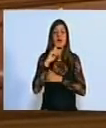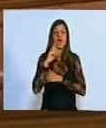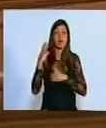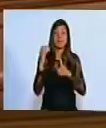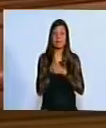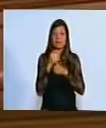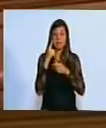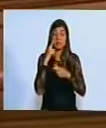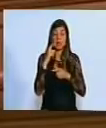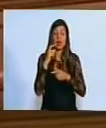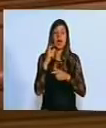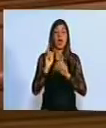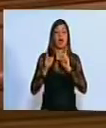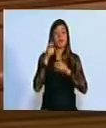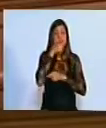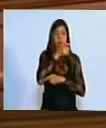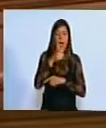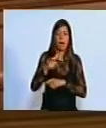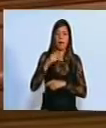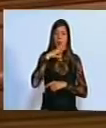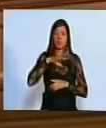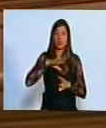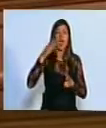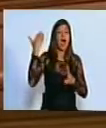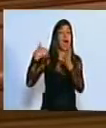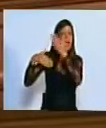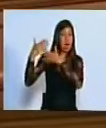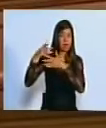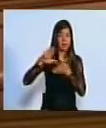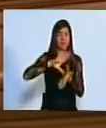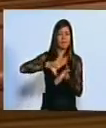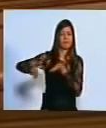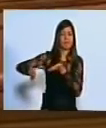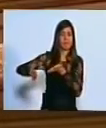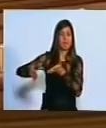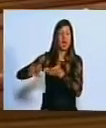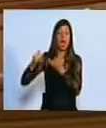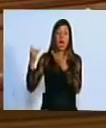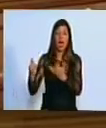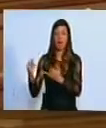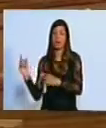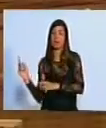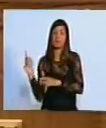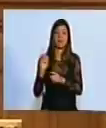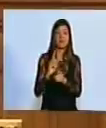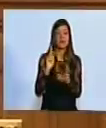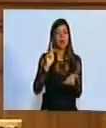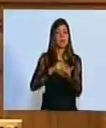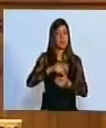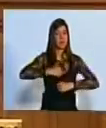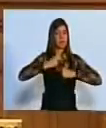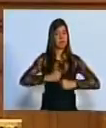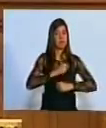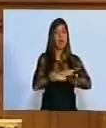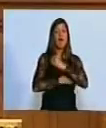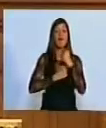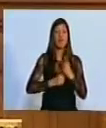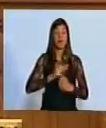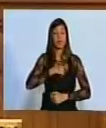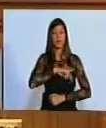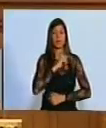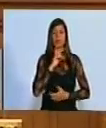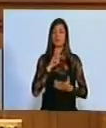pronto, sectores marginados por la historiografía tradicional salieron a la luz con fuerza indetenible. Reivindicamos el